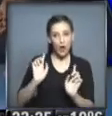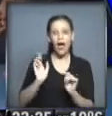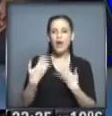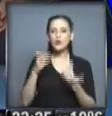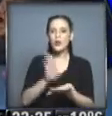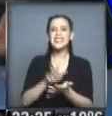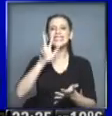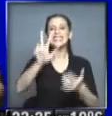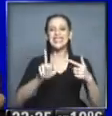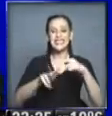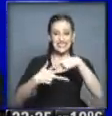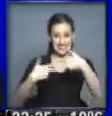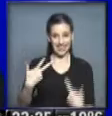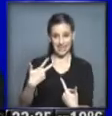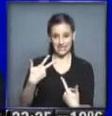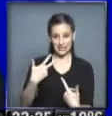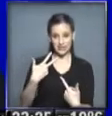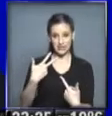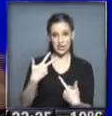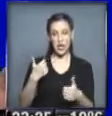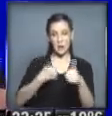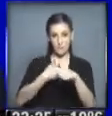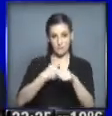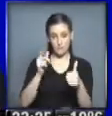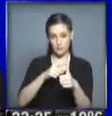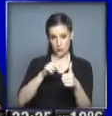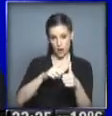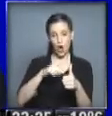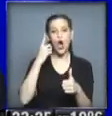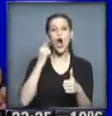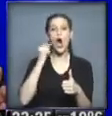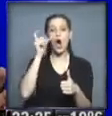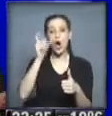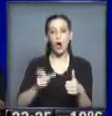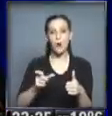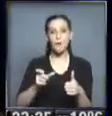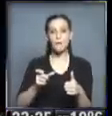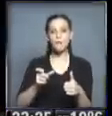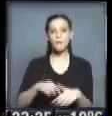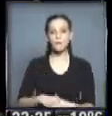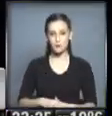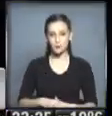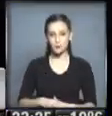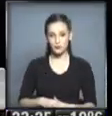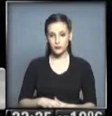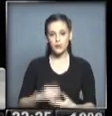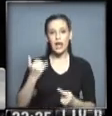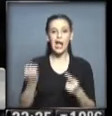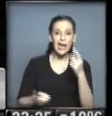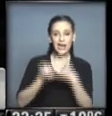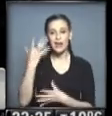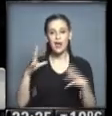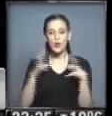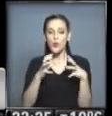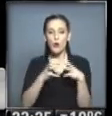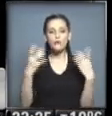que van en esta línea. El primero es Philip Glass, un compositor minimalista medio de culto, ¿no? Que ha hecho bandas de sonido